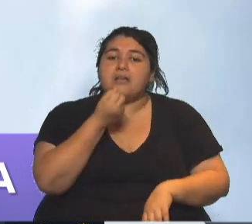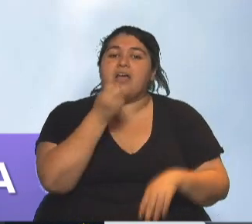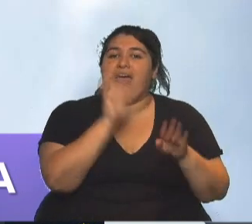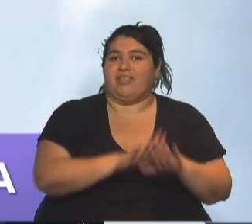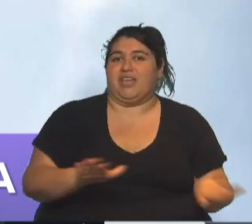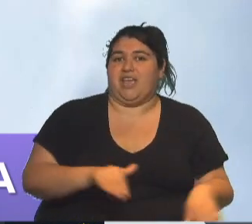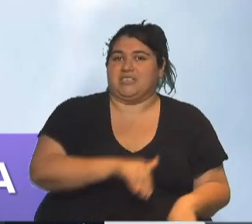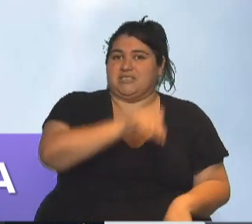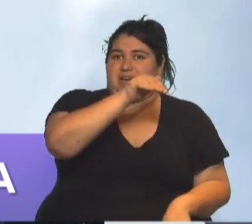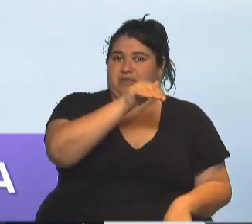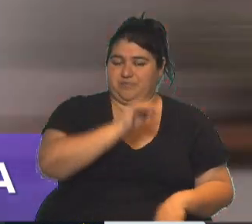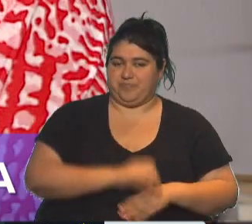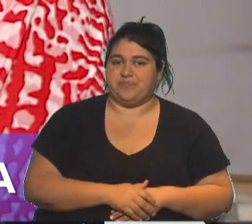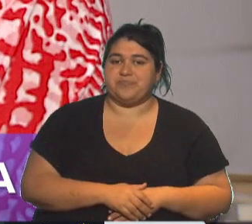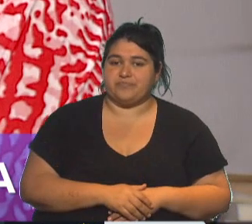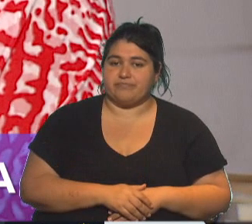#AdoptenNiñesGrandes.